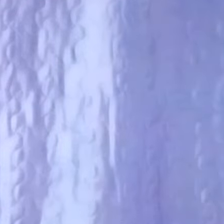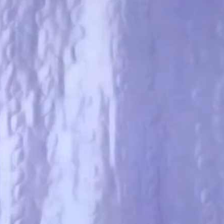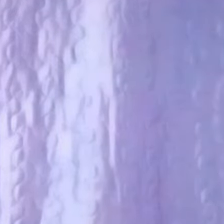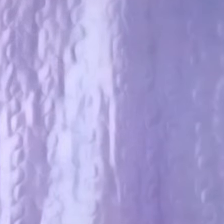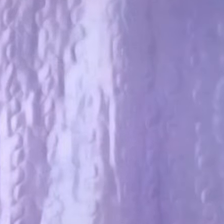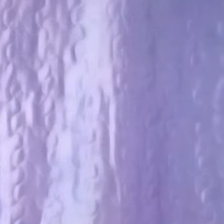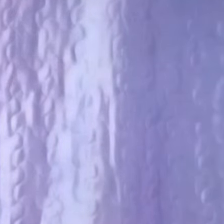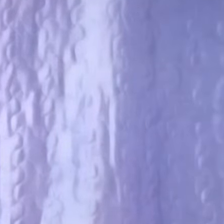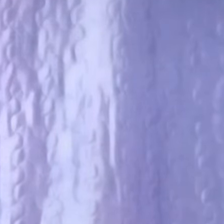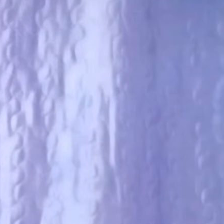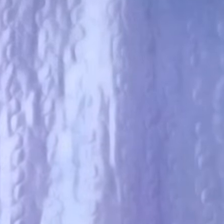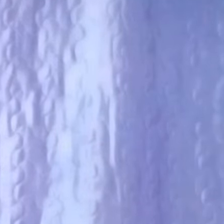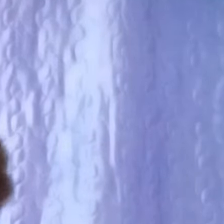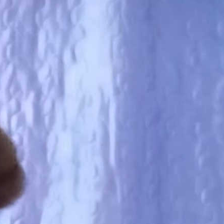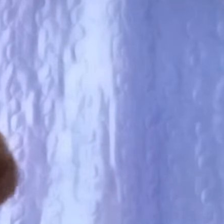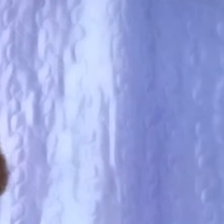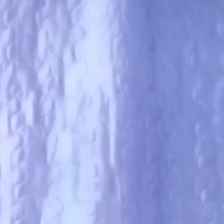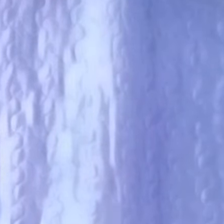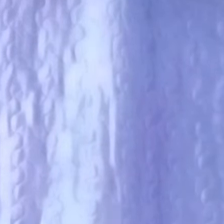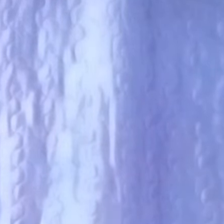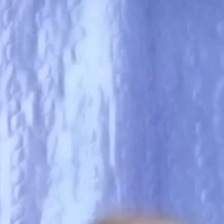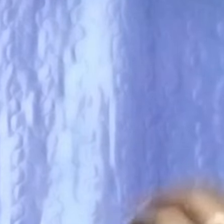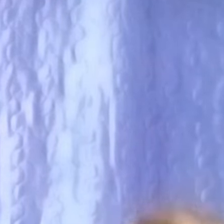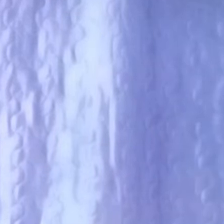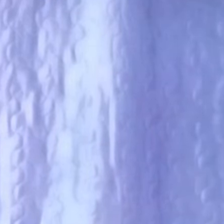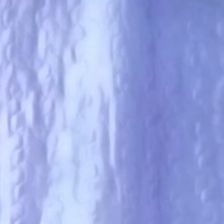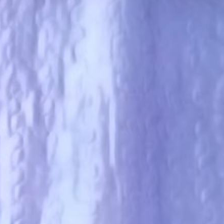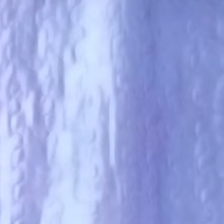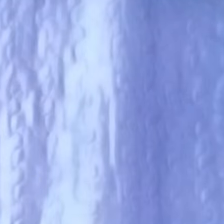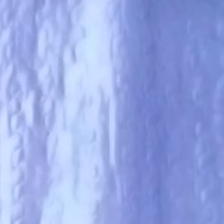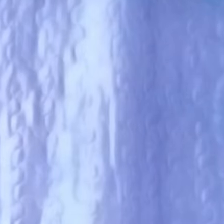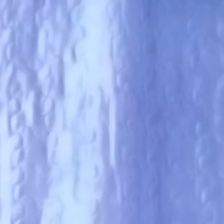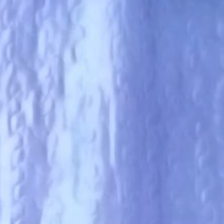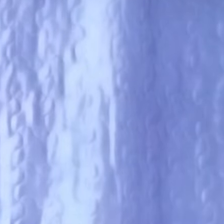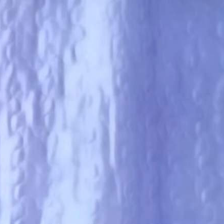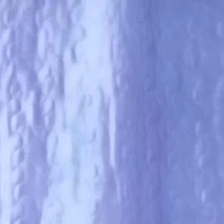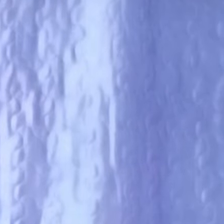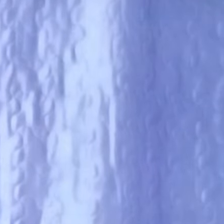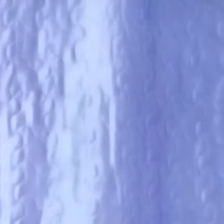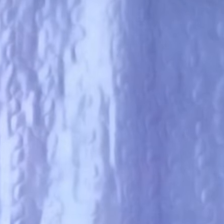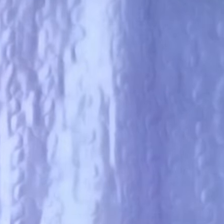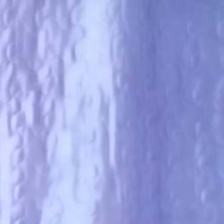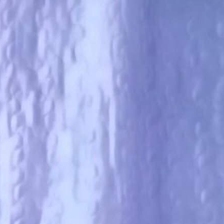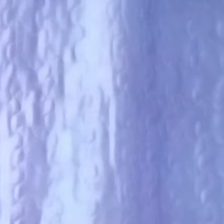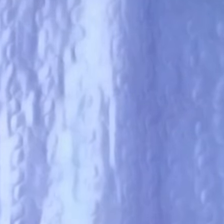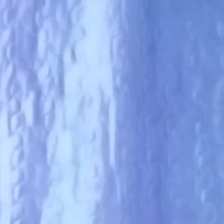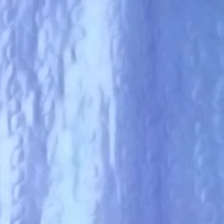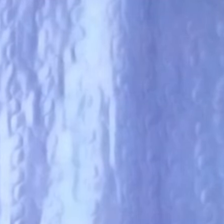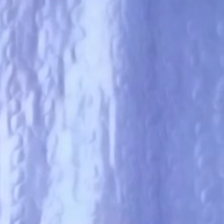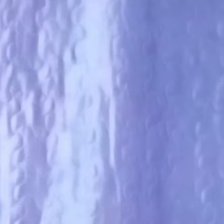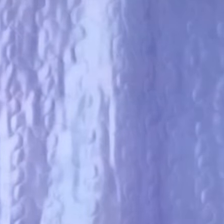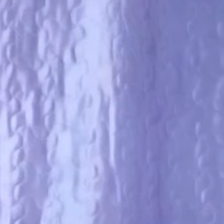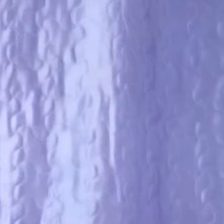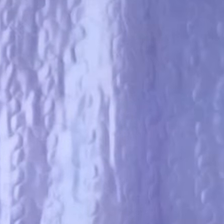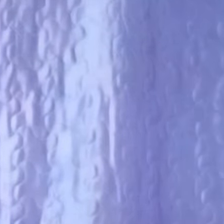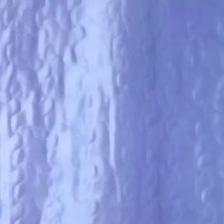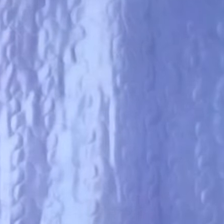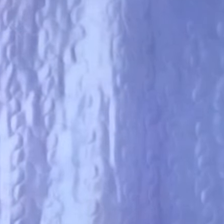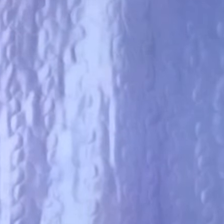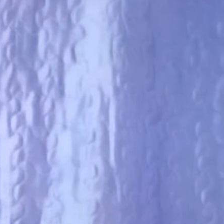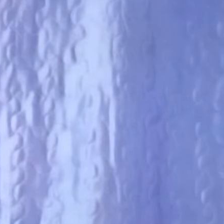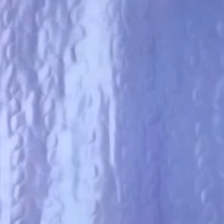conoces, mi nombre es Laura Vanessa, soy cubana y desde este lugar o este sitio, pues suelo comentar